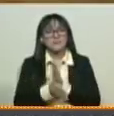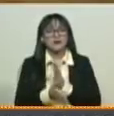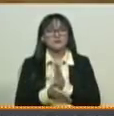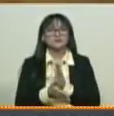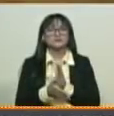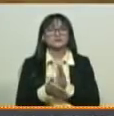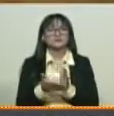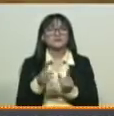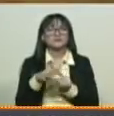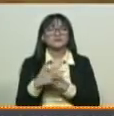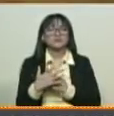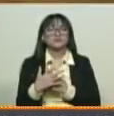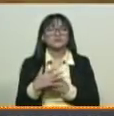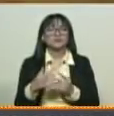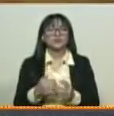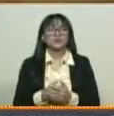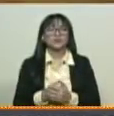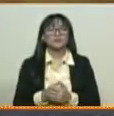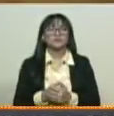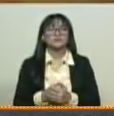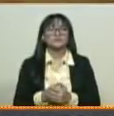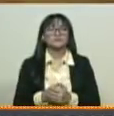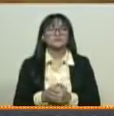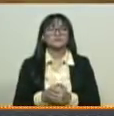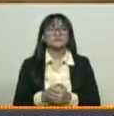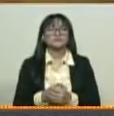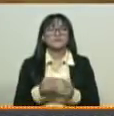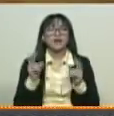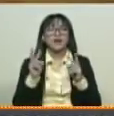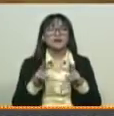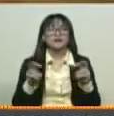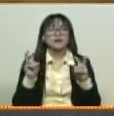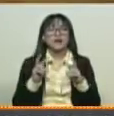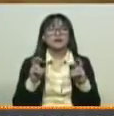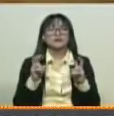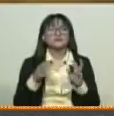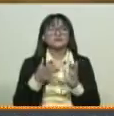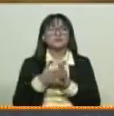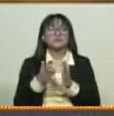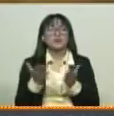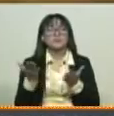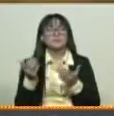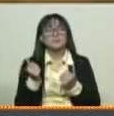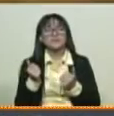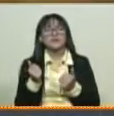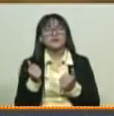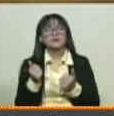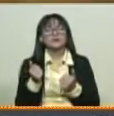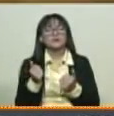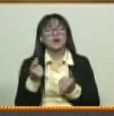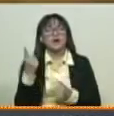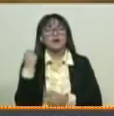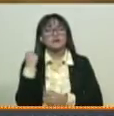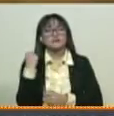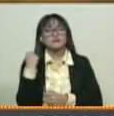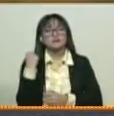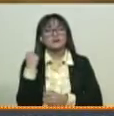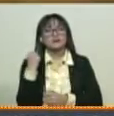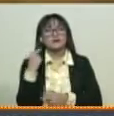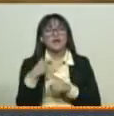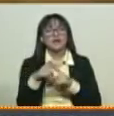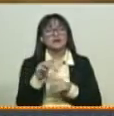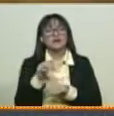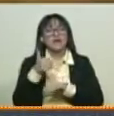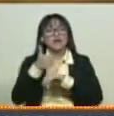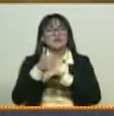específicamente con esta situación. Y también sobre el análisis que podrían hacer sobre la petición que habría hecho ayer el ex jefe del